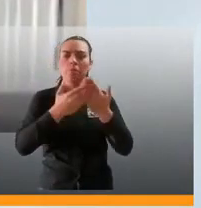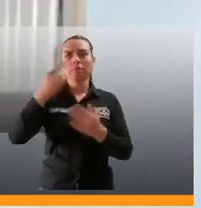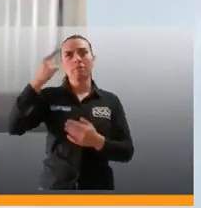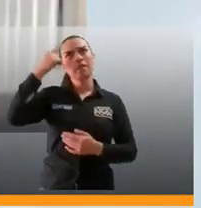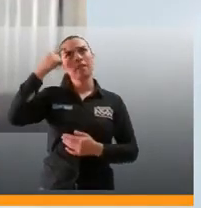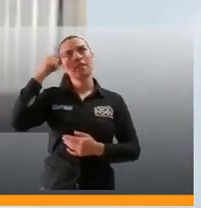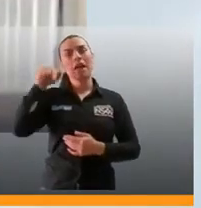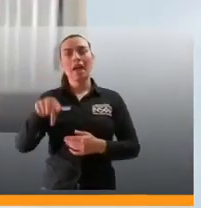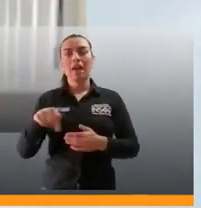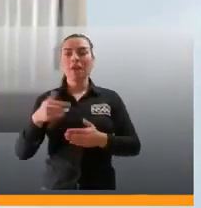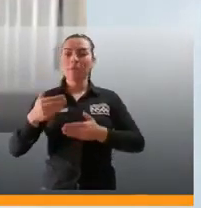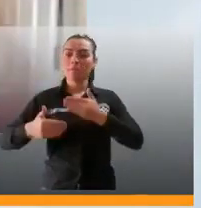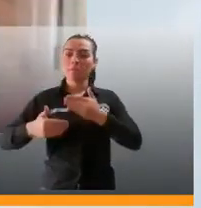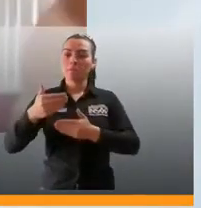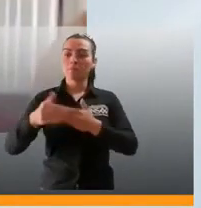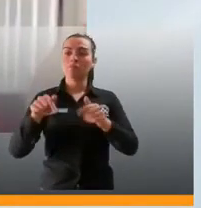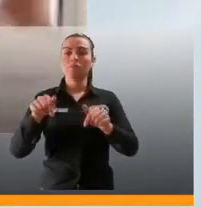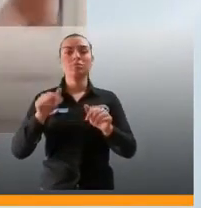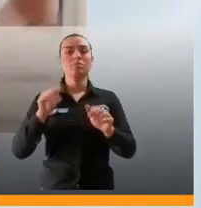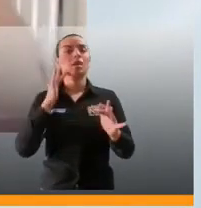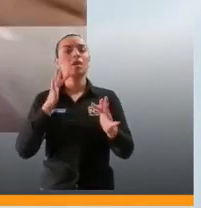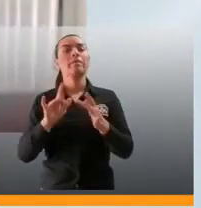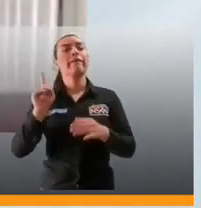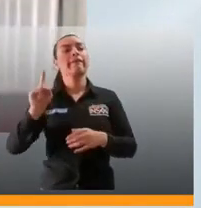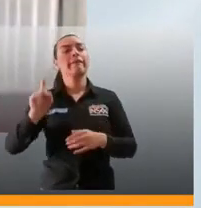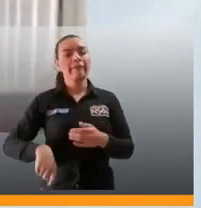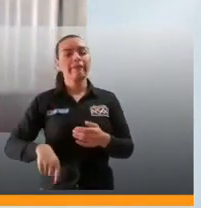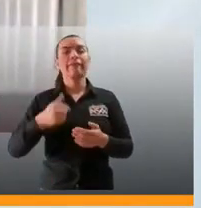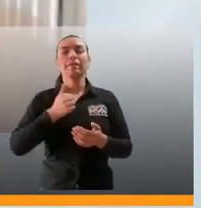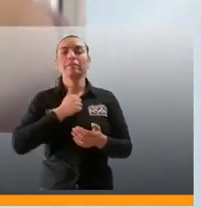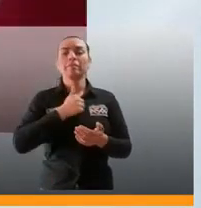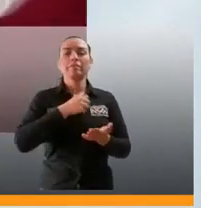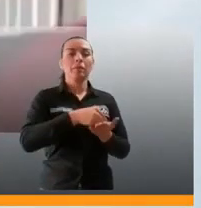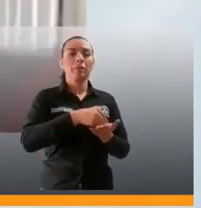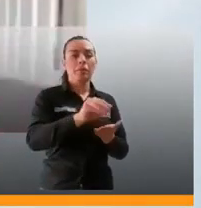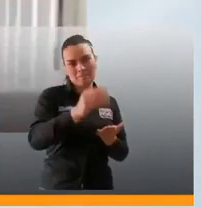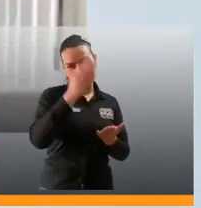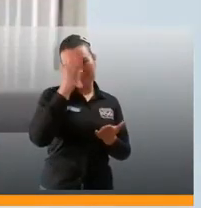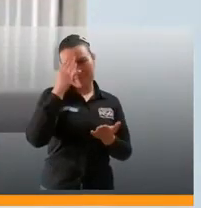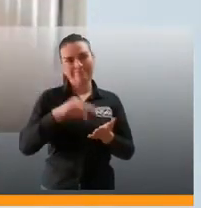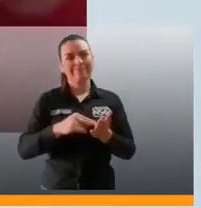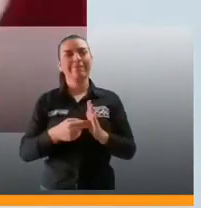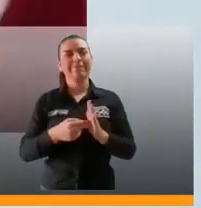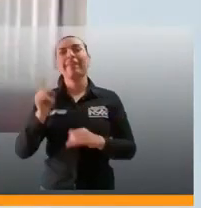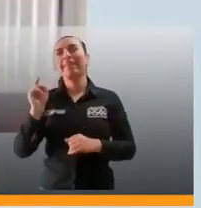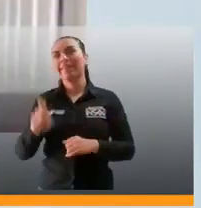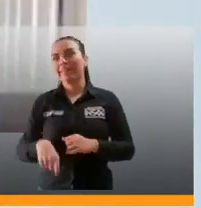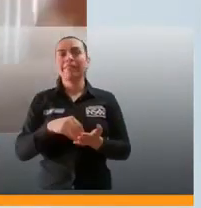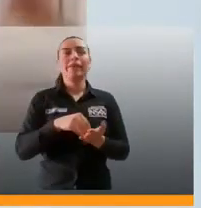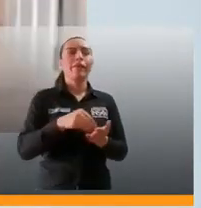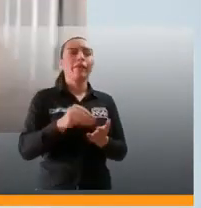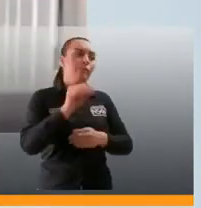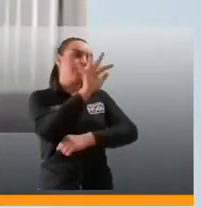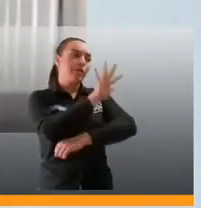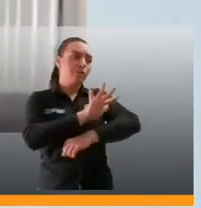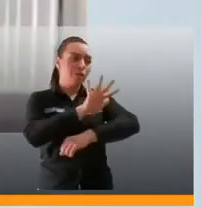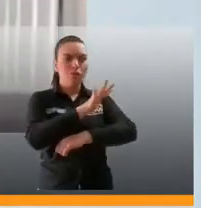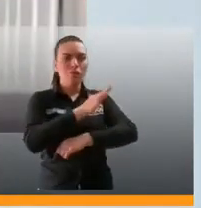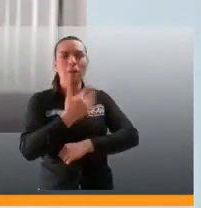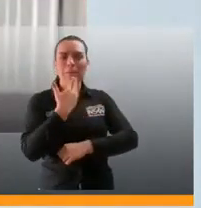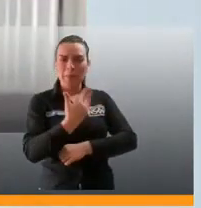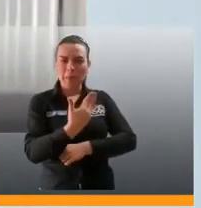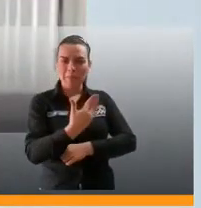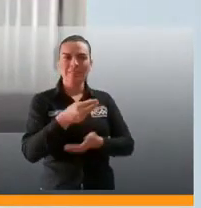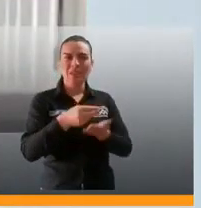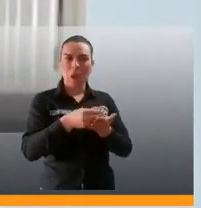procesos tenemos que comprarlos, que casi siempre cuando pensamos en un simulador vamos a adquirir la licencia, vamos a comprar el software y nos empezamos